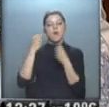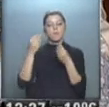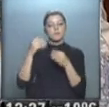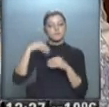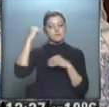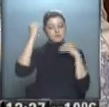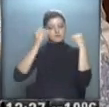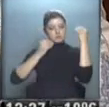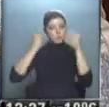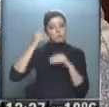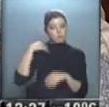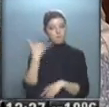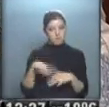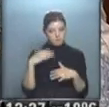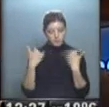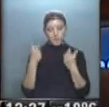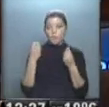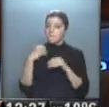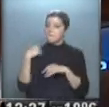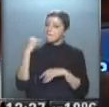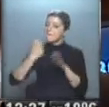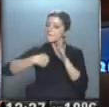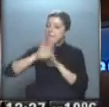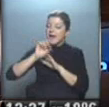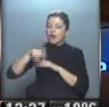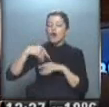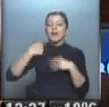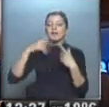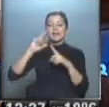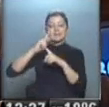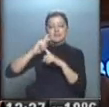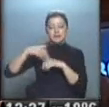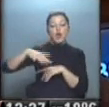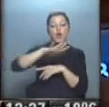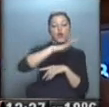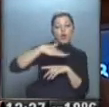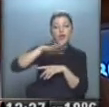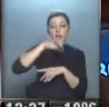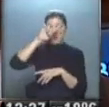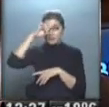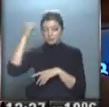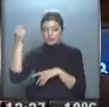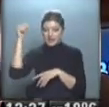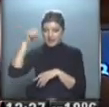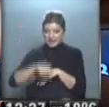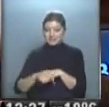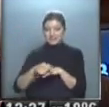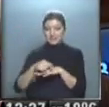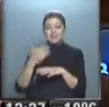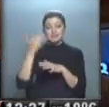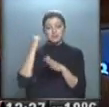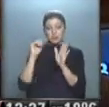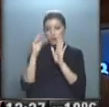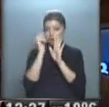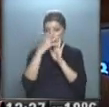mayor importancia, en especial con las señales de carácter local o nacional. Este es el tipo de antecedentes que se tuvo en